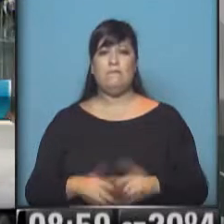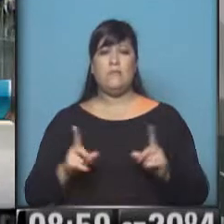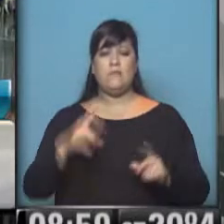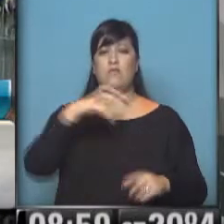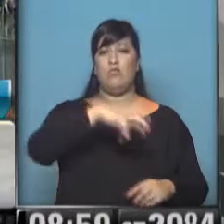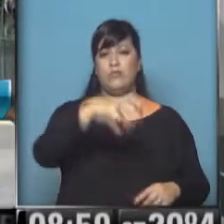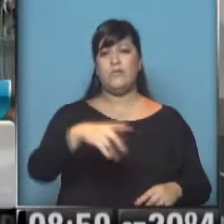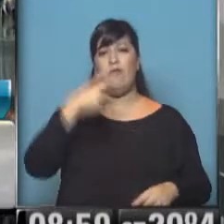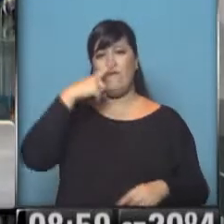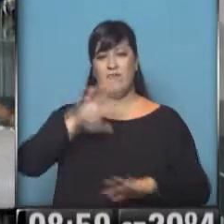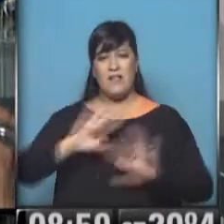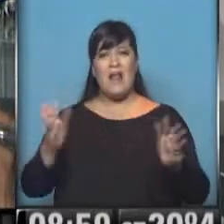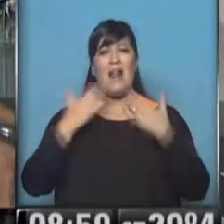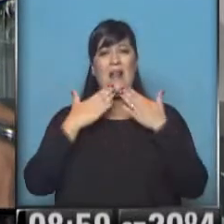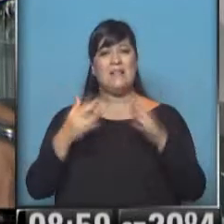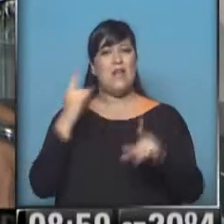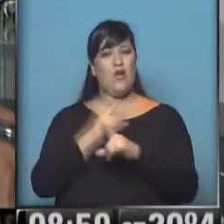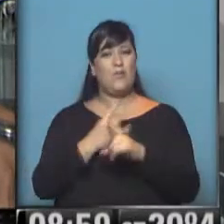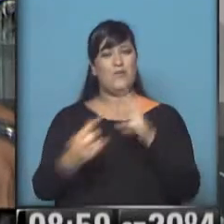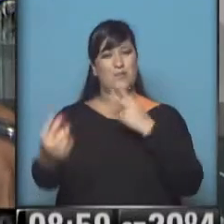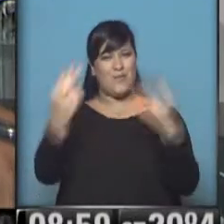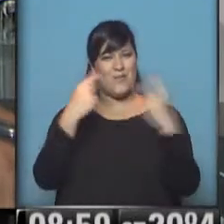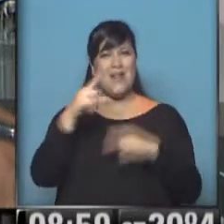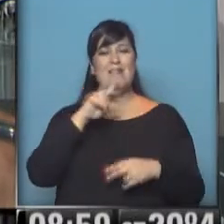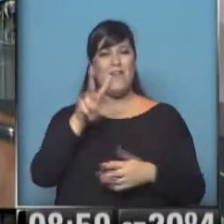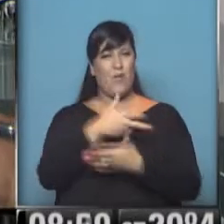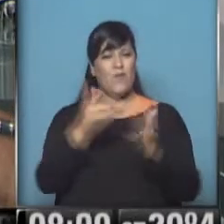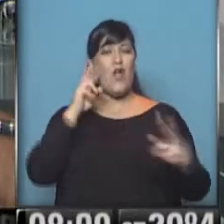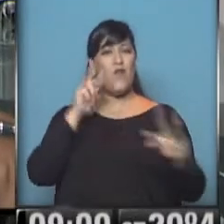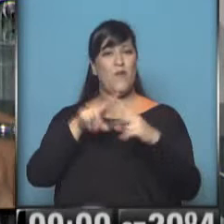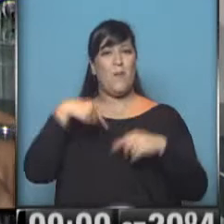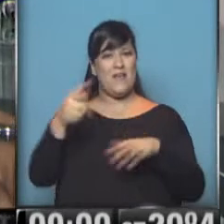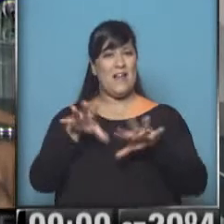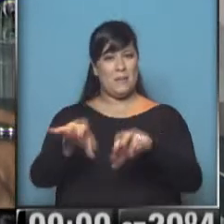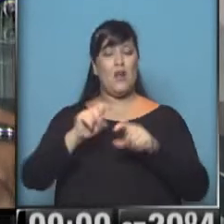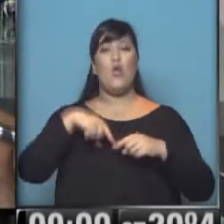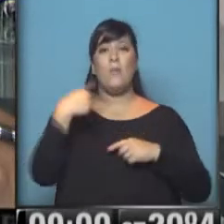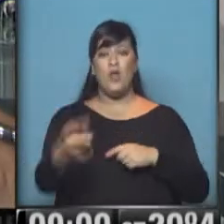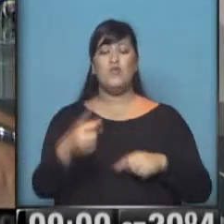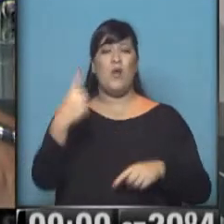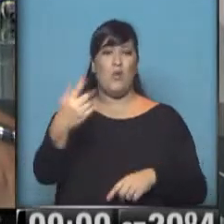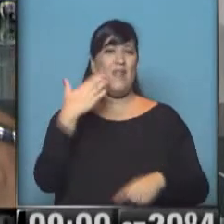en las salas llegamos al final gracias como siempre por elegir la televisión pública nos encontramos mañana tempranito nuestra próxima edición será las 3 se los esperamos